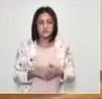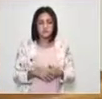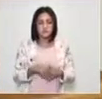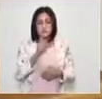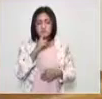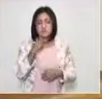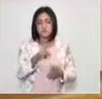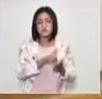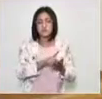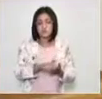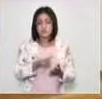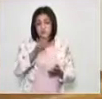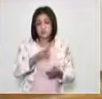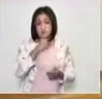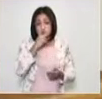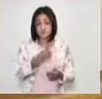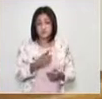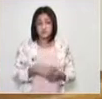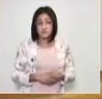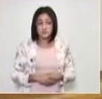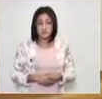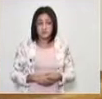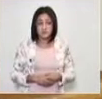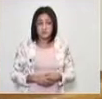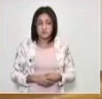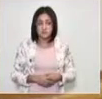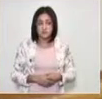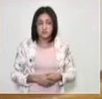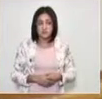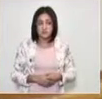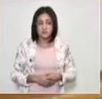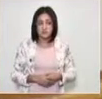También es un derecho decirlo, ¿verdad?